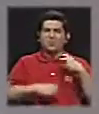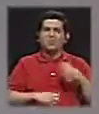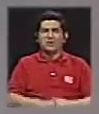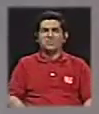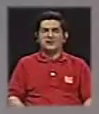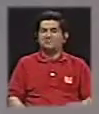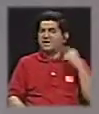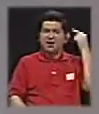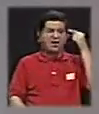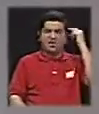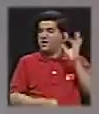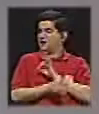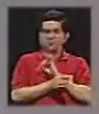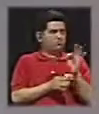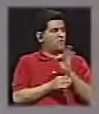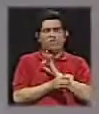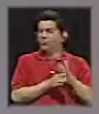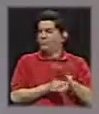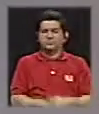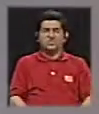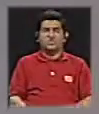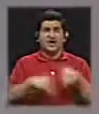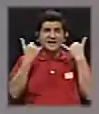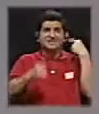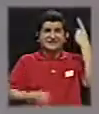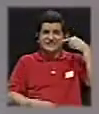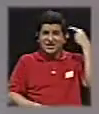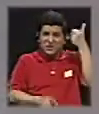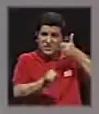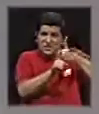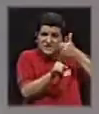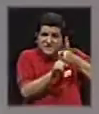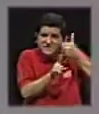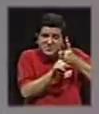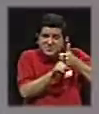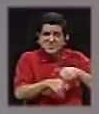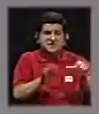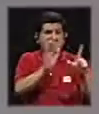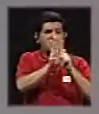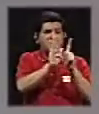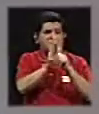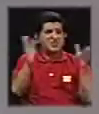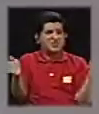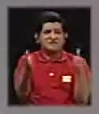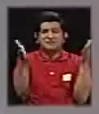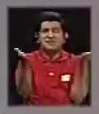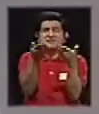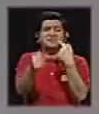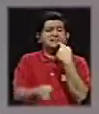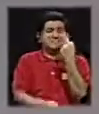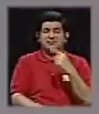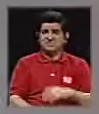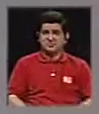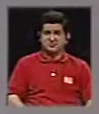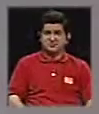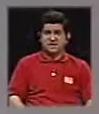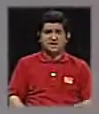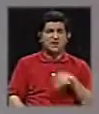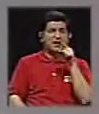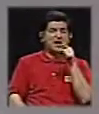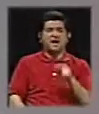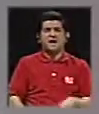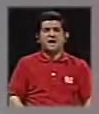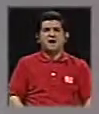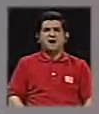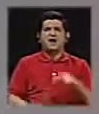en su ineficiencia. Uh-huh. Y el Estado ya por sí, en cuanto a las leyes que promulga, señala quién es y bajo